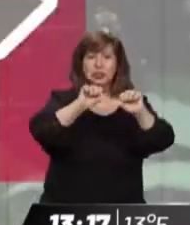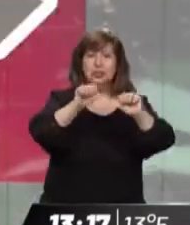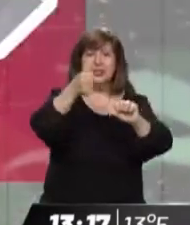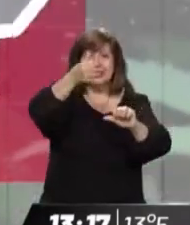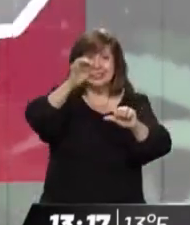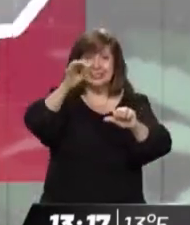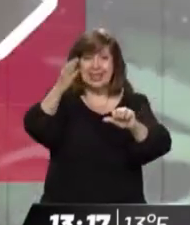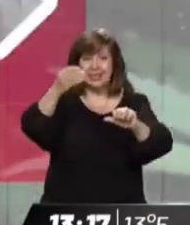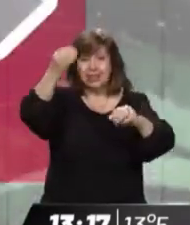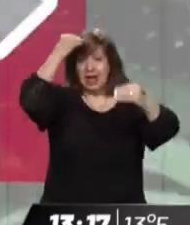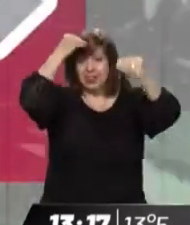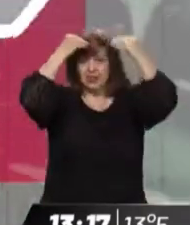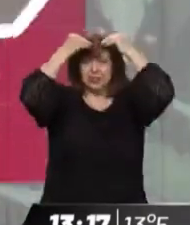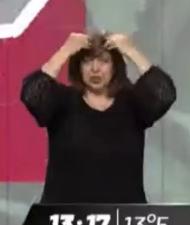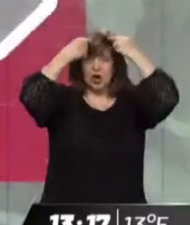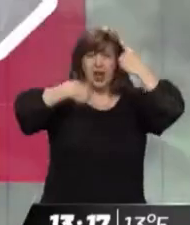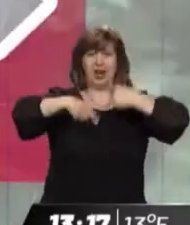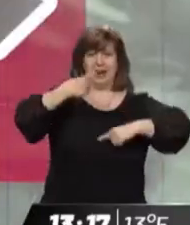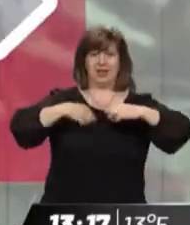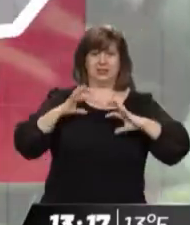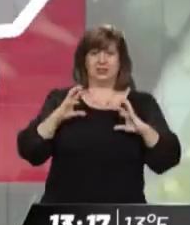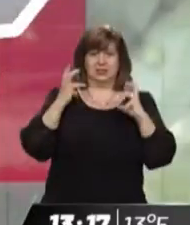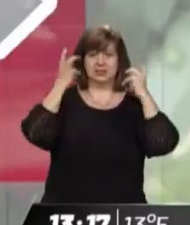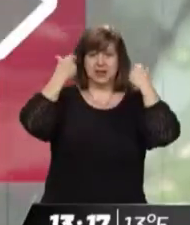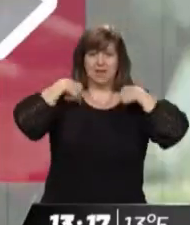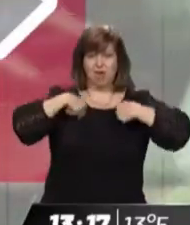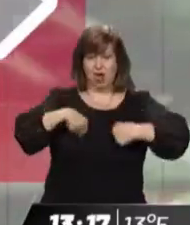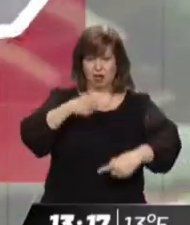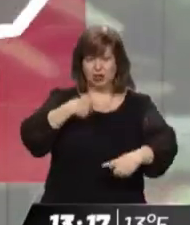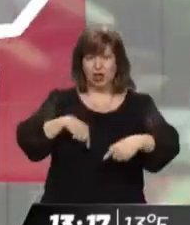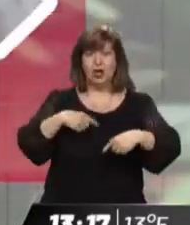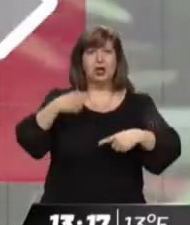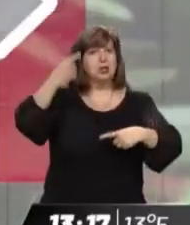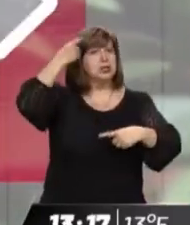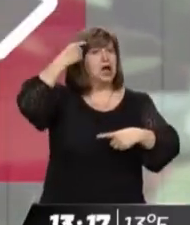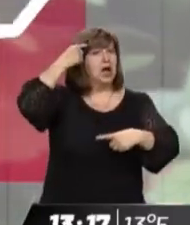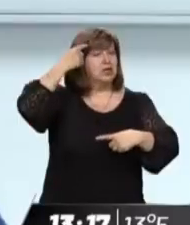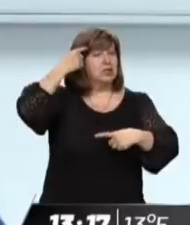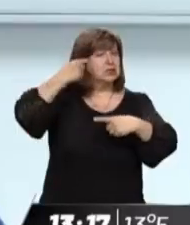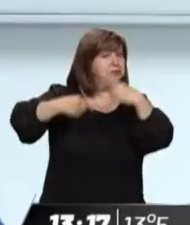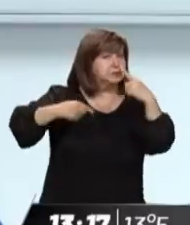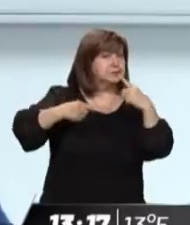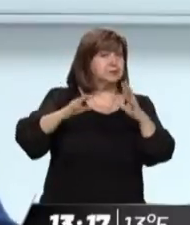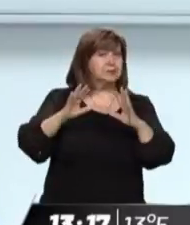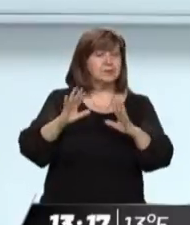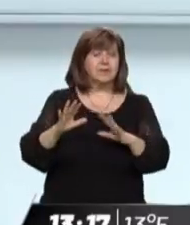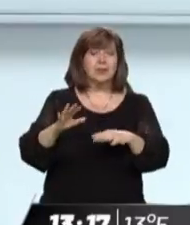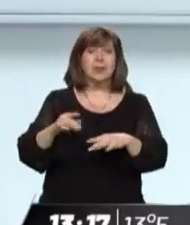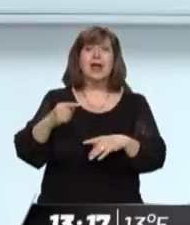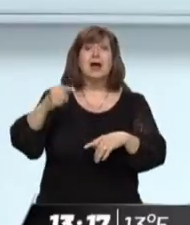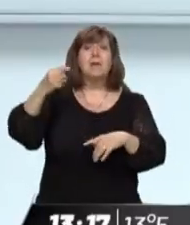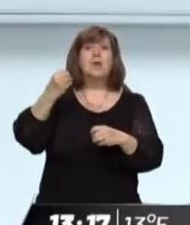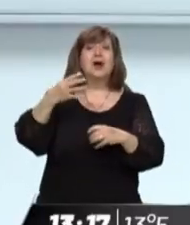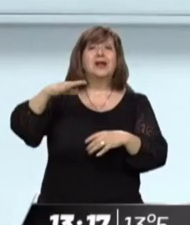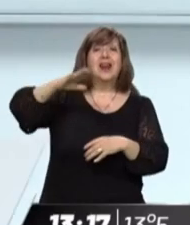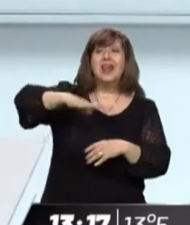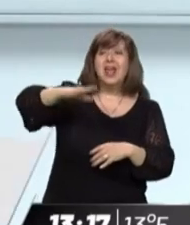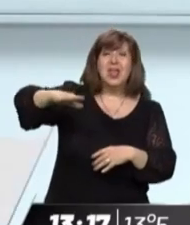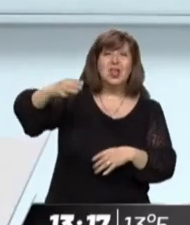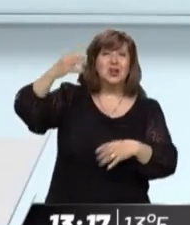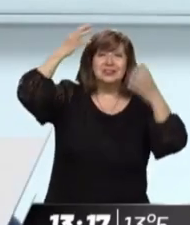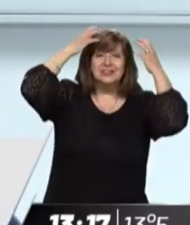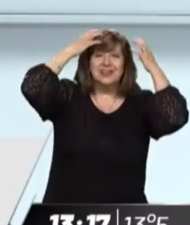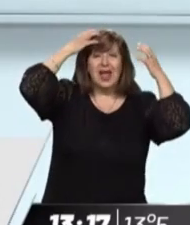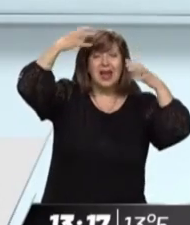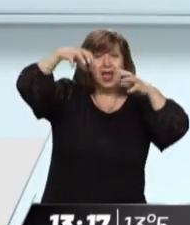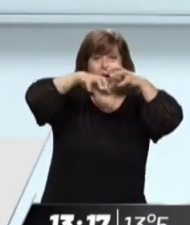sistema nervioso central. En niños y adolescentes el daño es mayor. Porque todavía el cerebro está en procesos